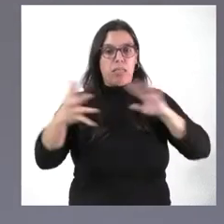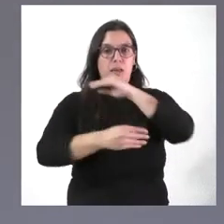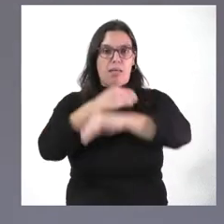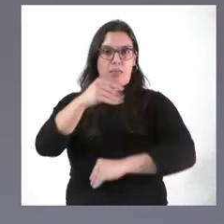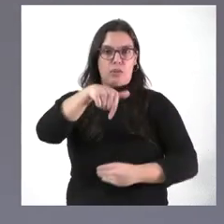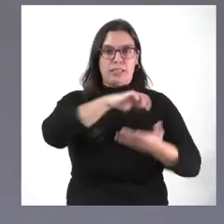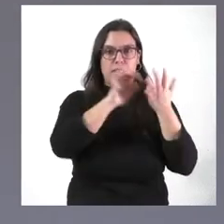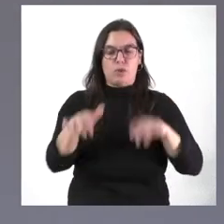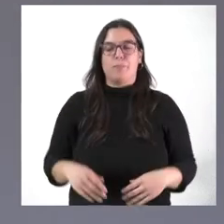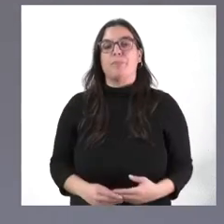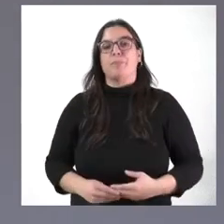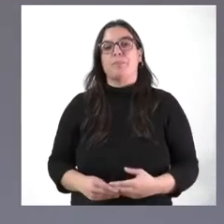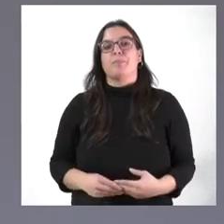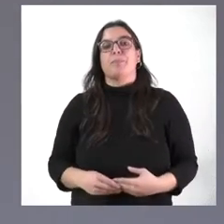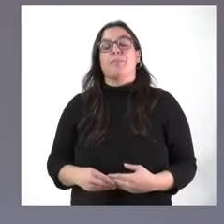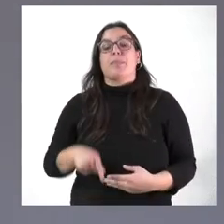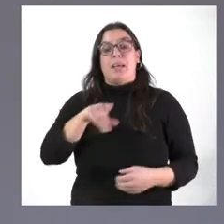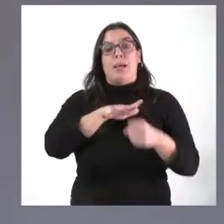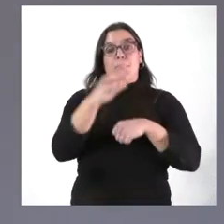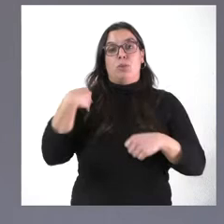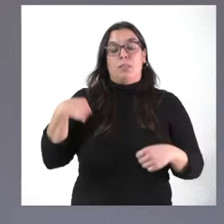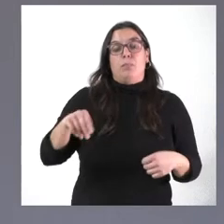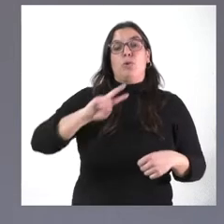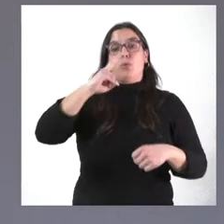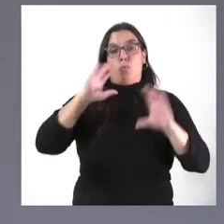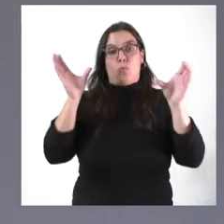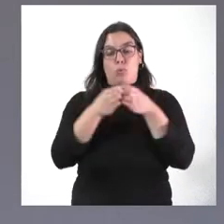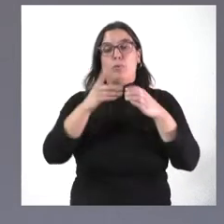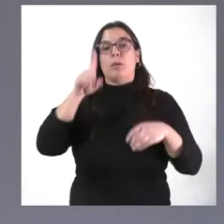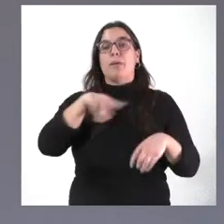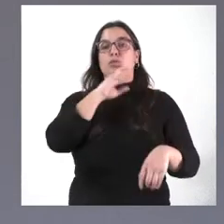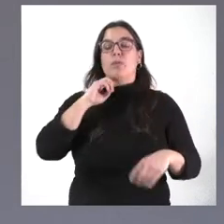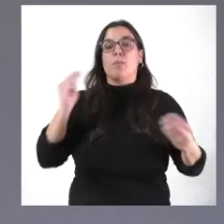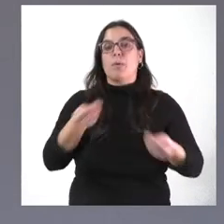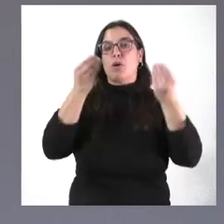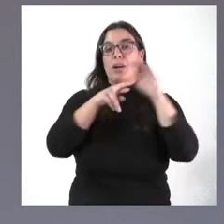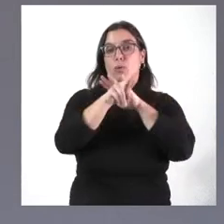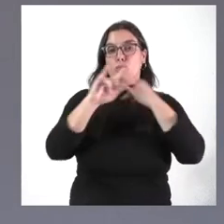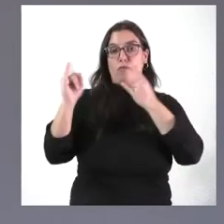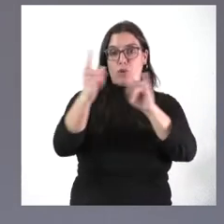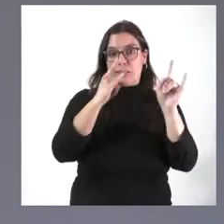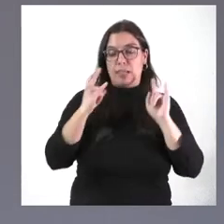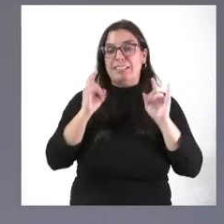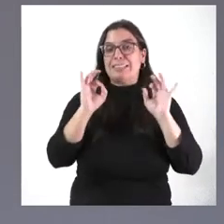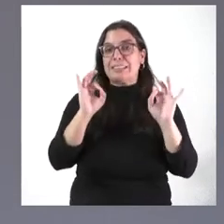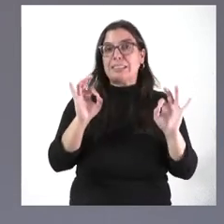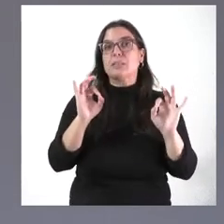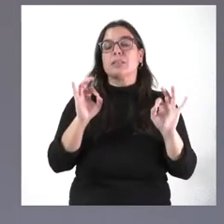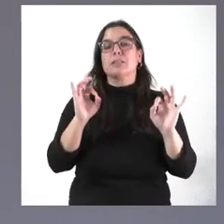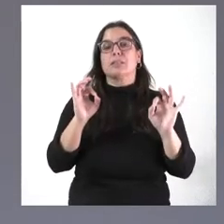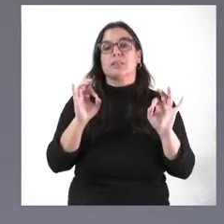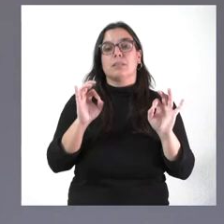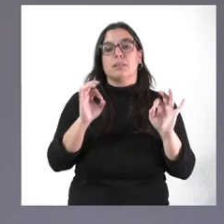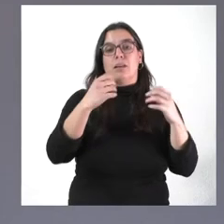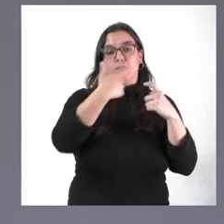un segundo grupo de este de este ámbito son la conservación y mejora de recursos son concretamente las distintas